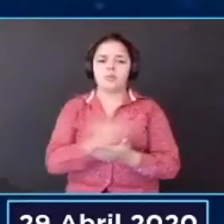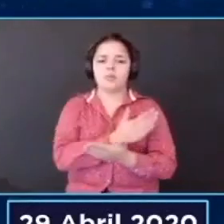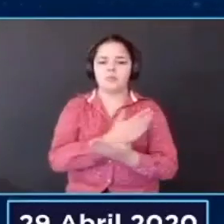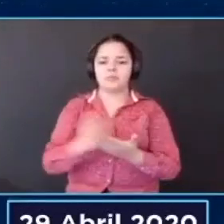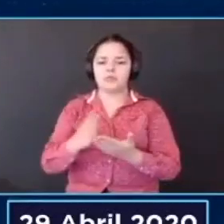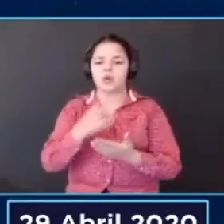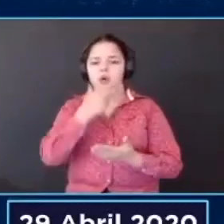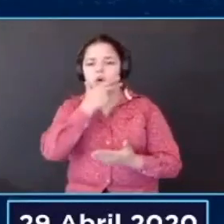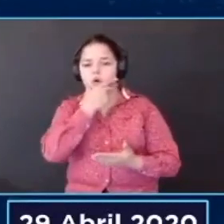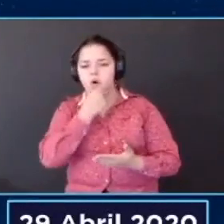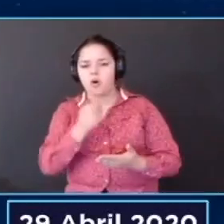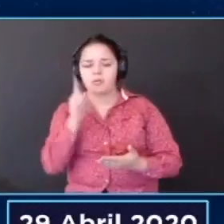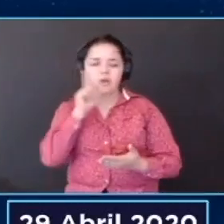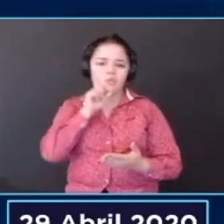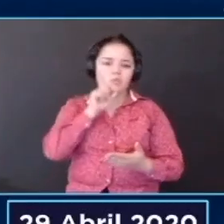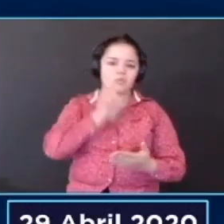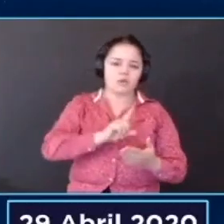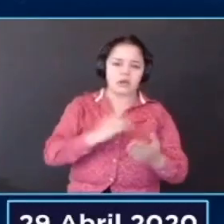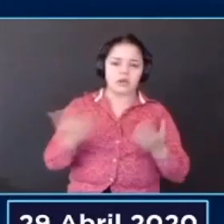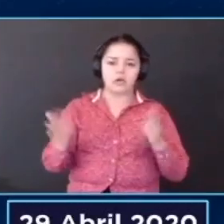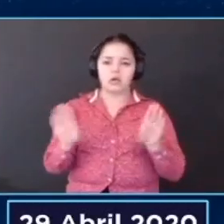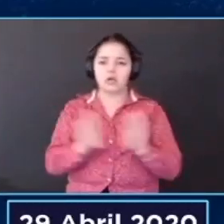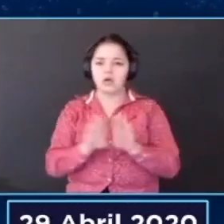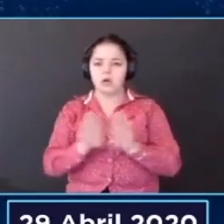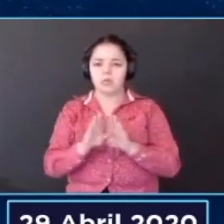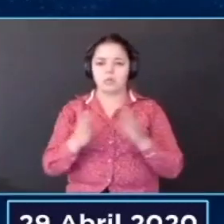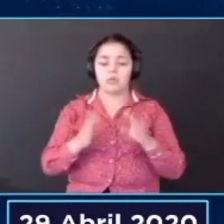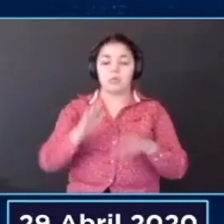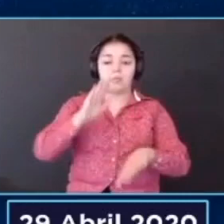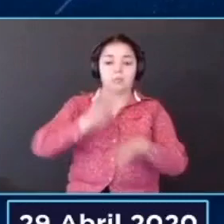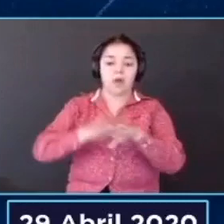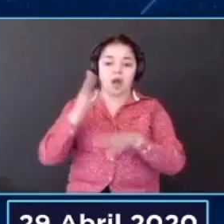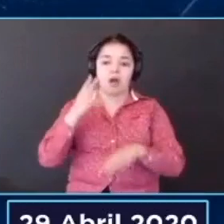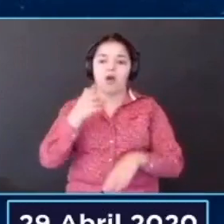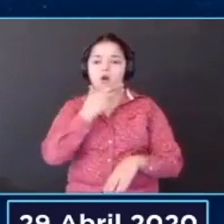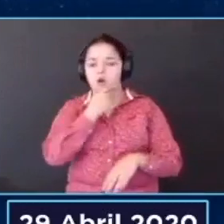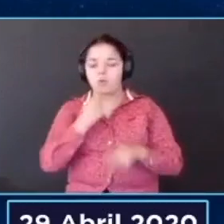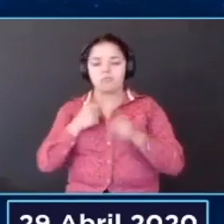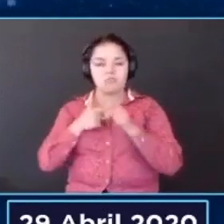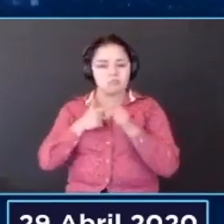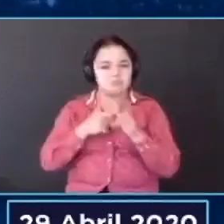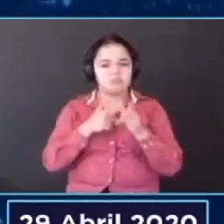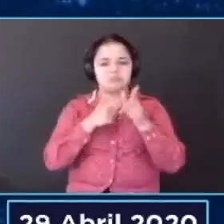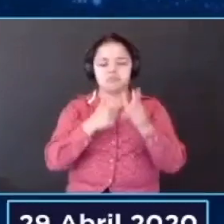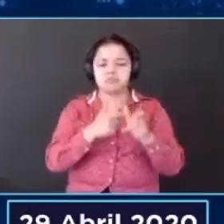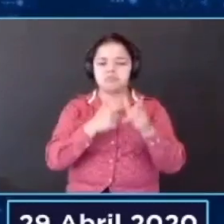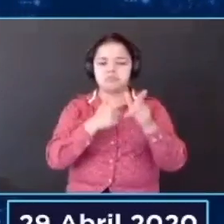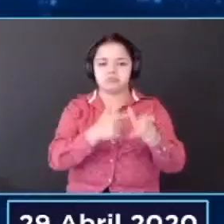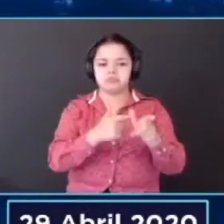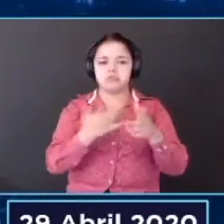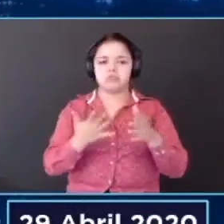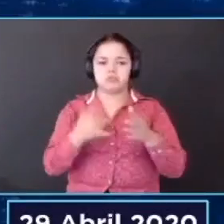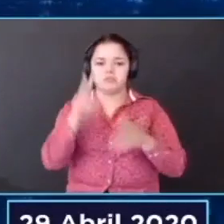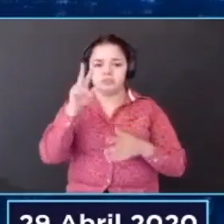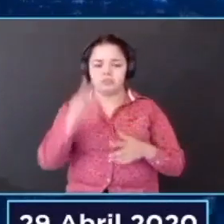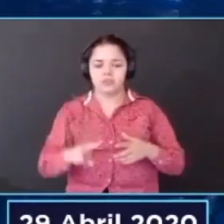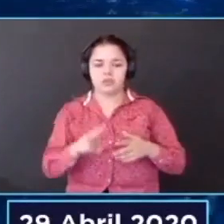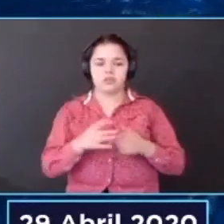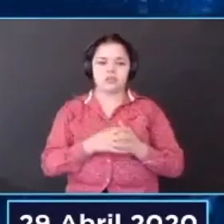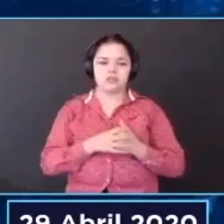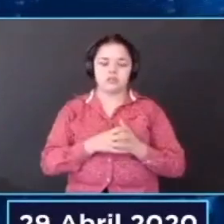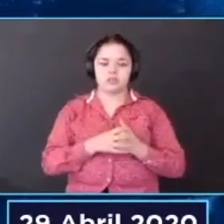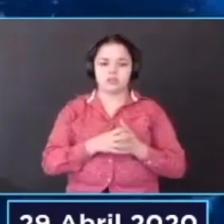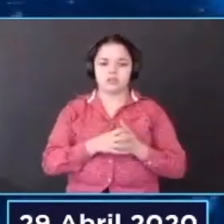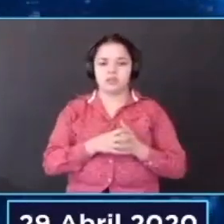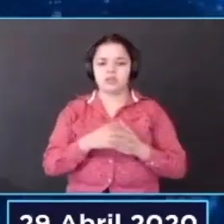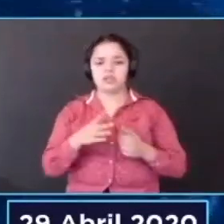un solo niño. Adolescentes de 15 a 19 años tenemos 10. De 20 a 24